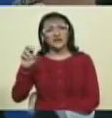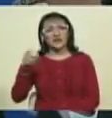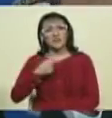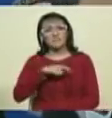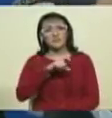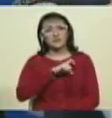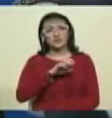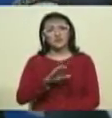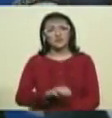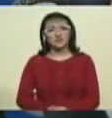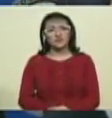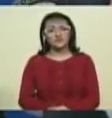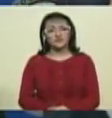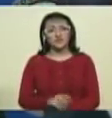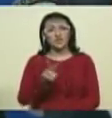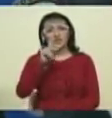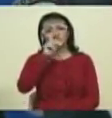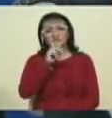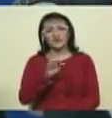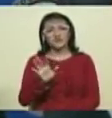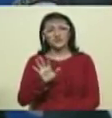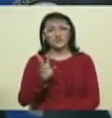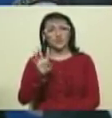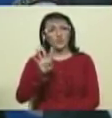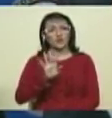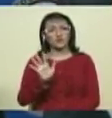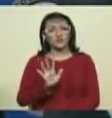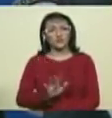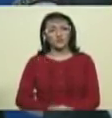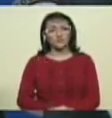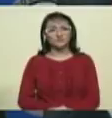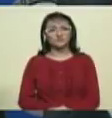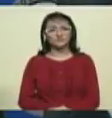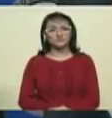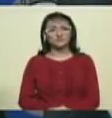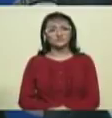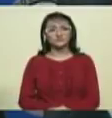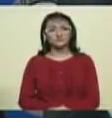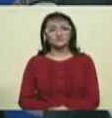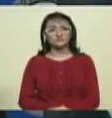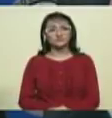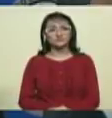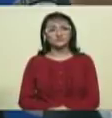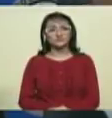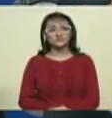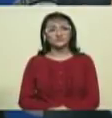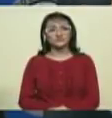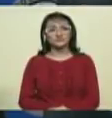Fueron 2 años, ¿no? 4. Sí, fueron 2 años, además. Pero en todo caso, hermano, mire, ustedes lo vieron salir.